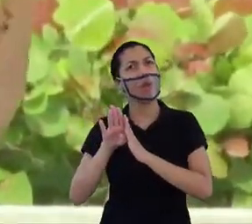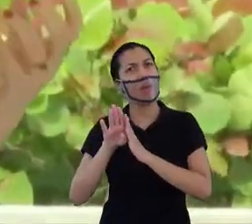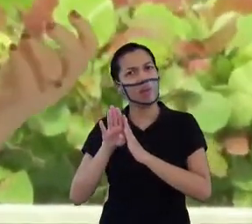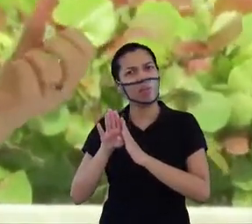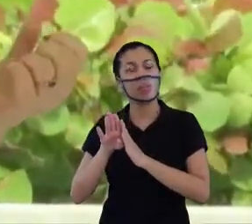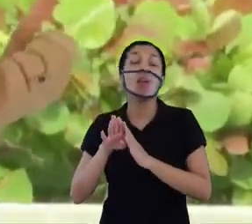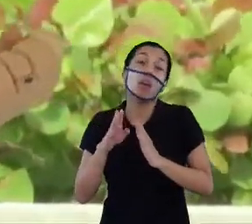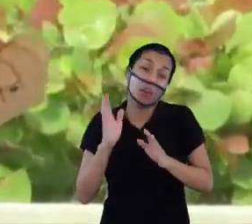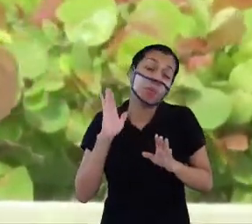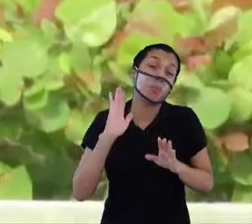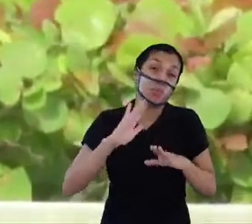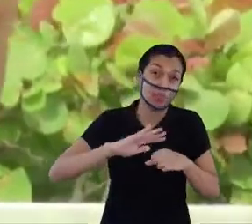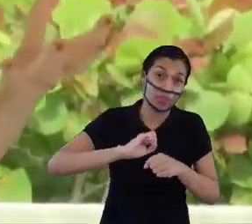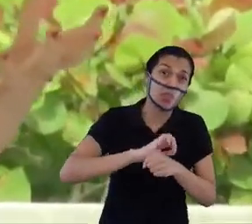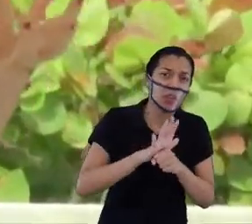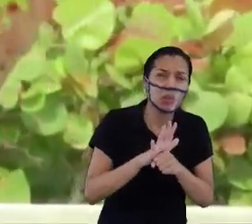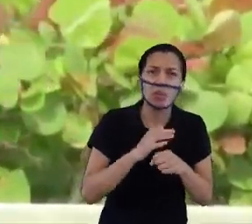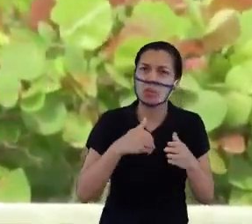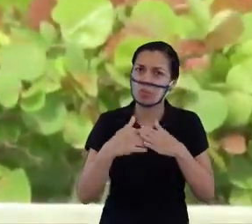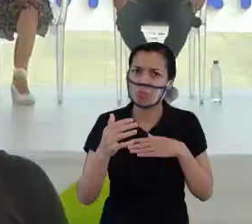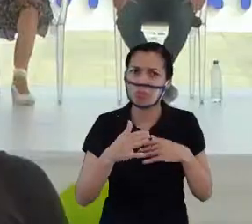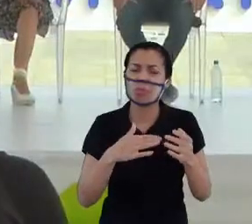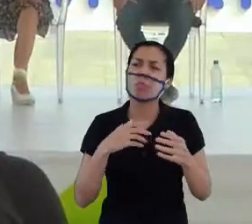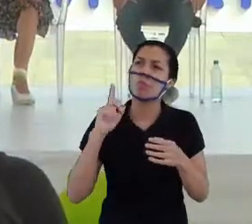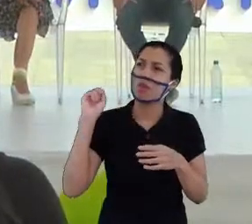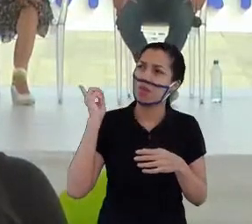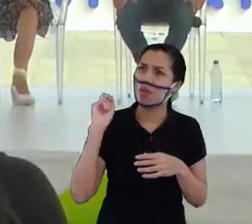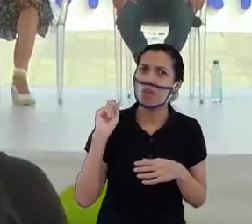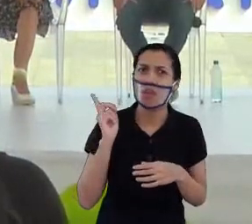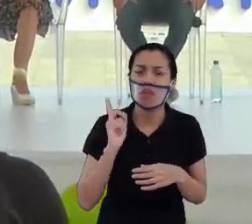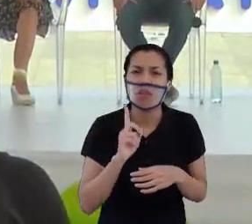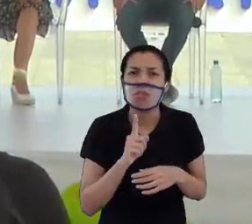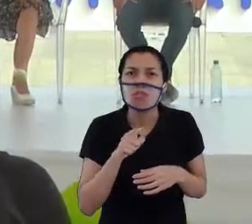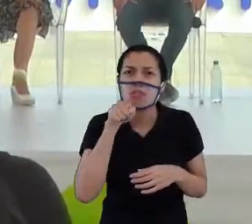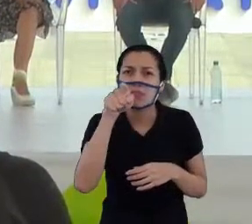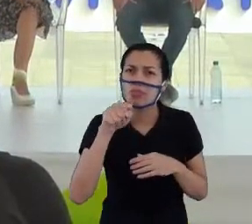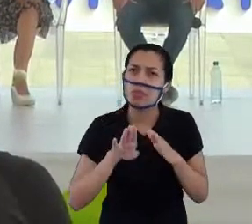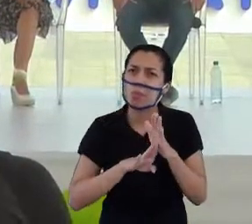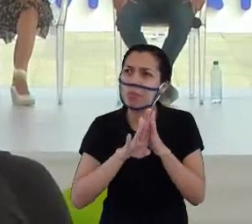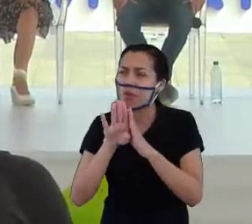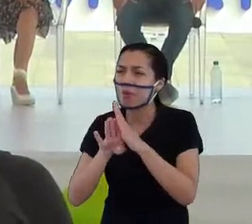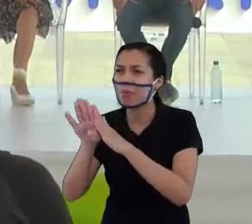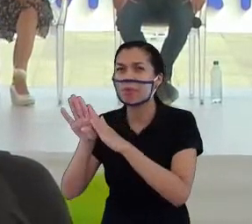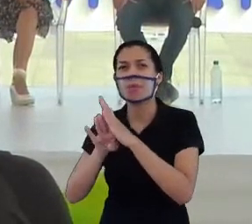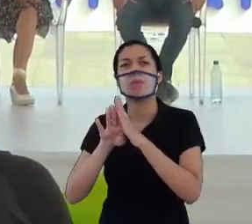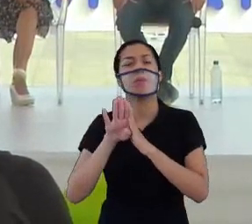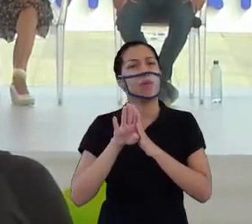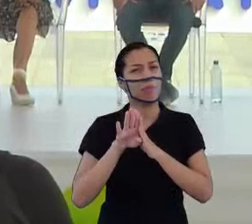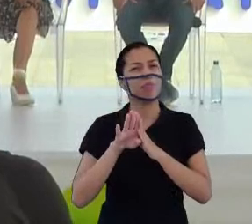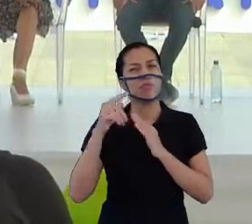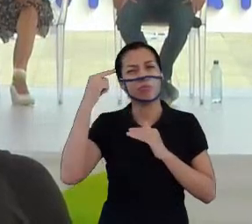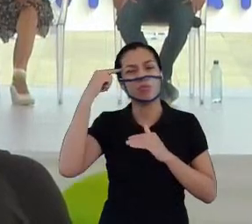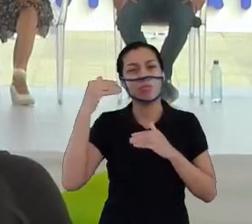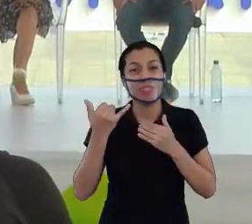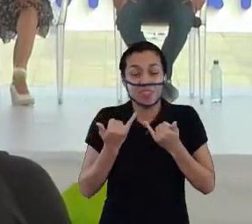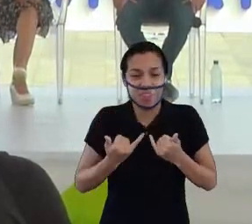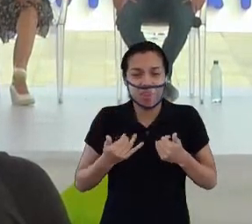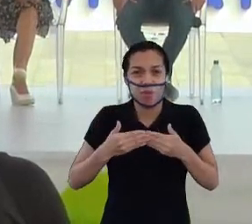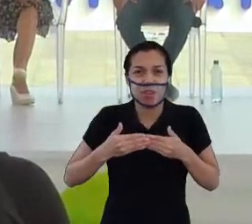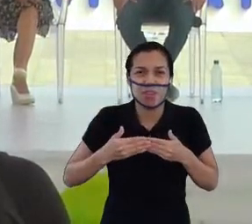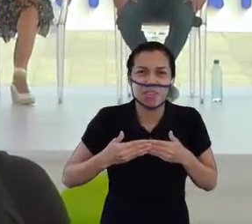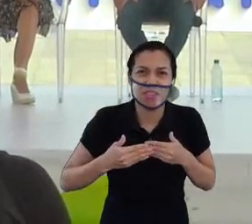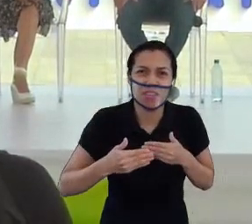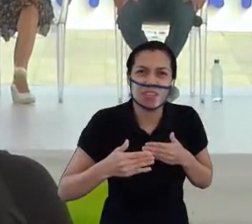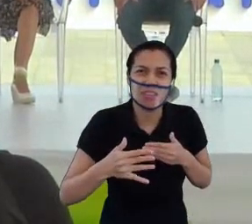largo de estos últimos años. Aquí hablan de 14 años. Y creo que de ahora en adelante la respuesta a ese interrogante va a